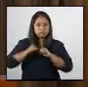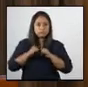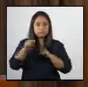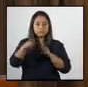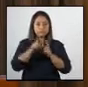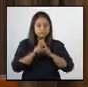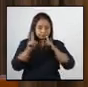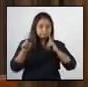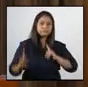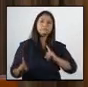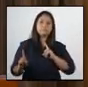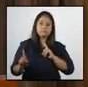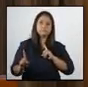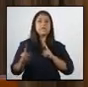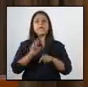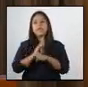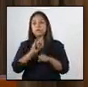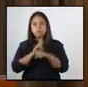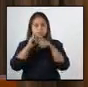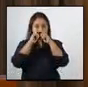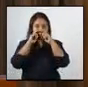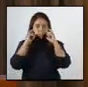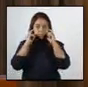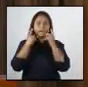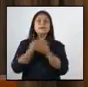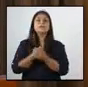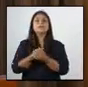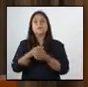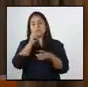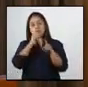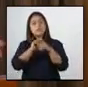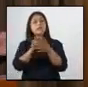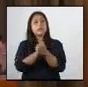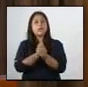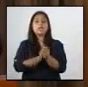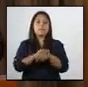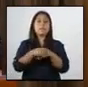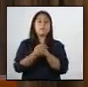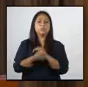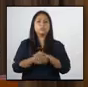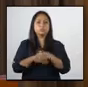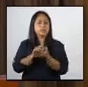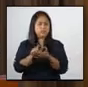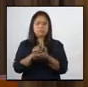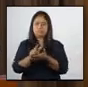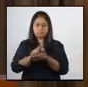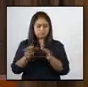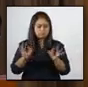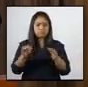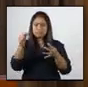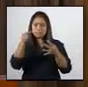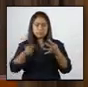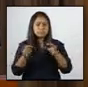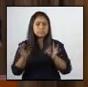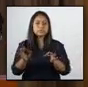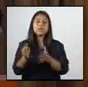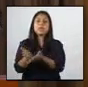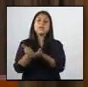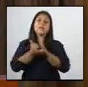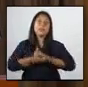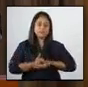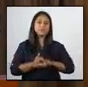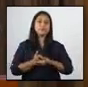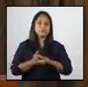distanciamiento social el uso en mascarillas la medida de higiene como lavado de manos etcétera nos va a permitir